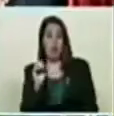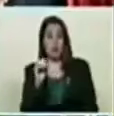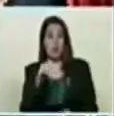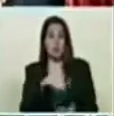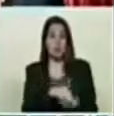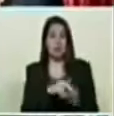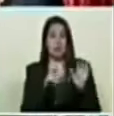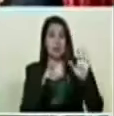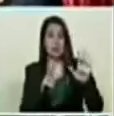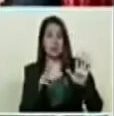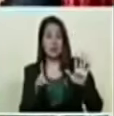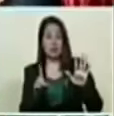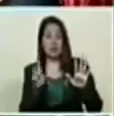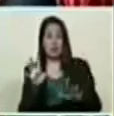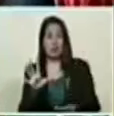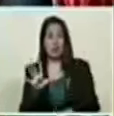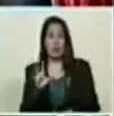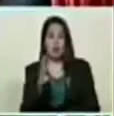420.874 para un